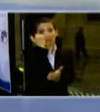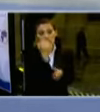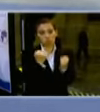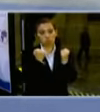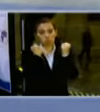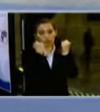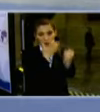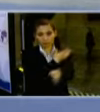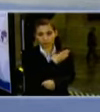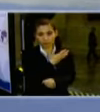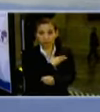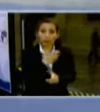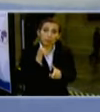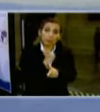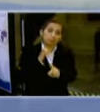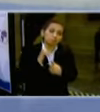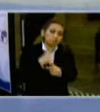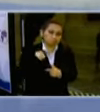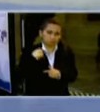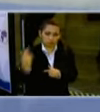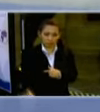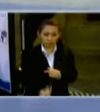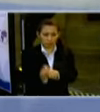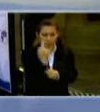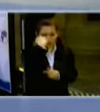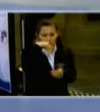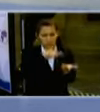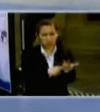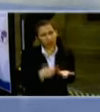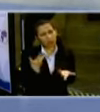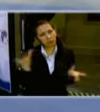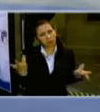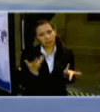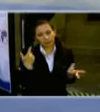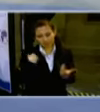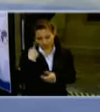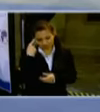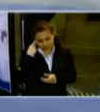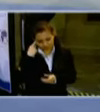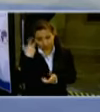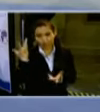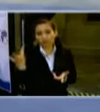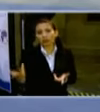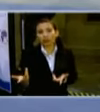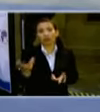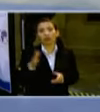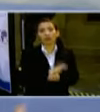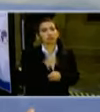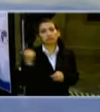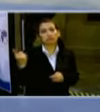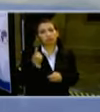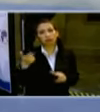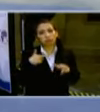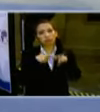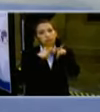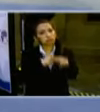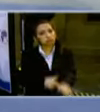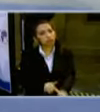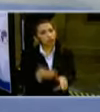poder. Entonces, una pregunta que nosotros tendríamos que estarnos haciendo es ¿por qué se mantienen